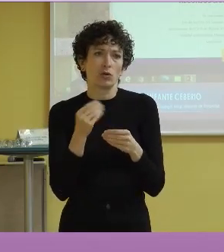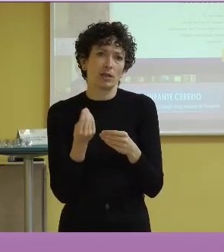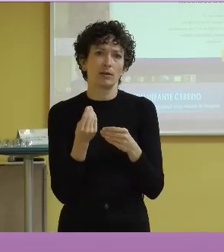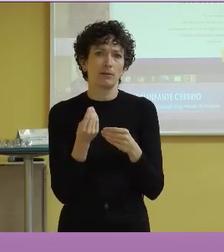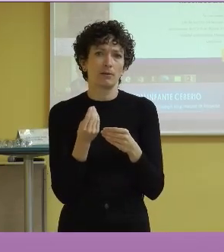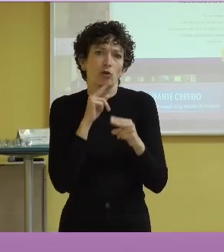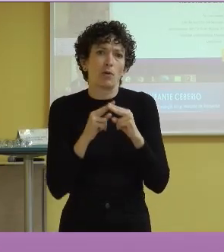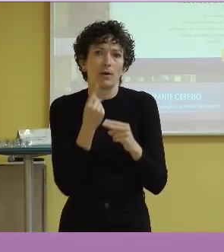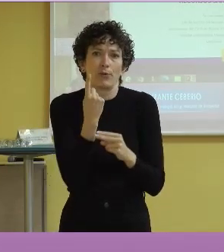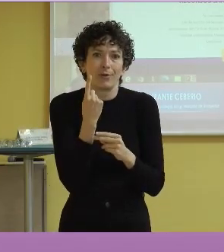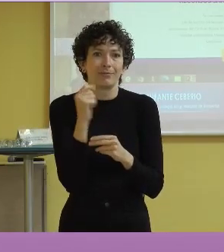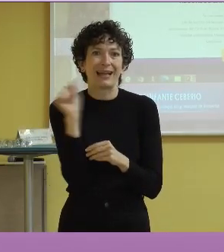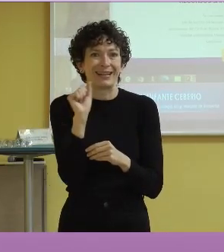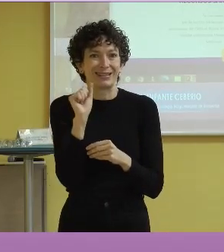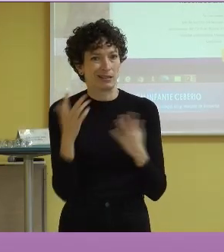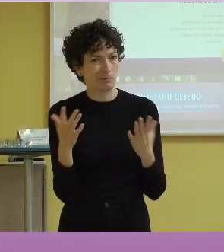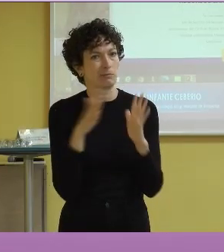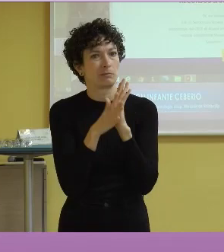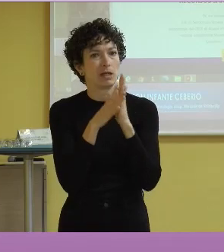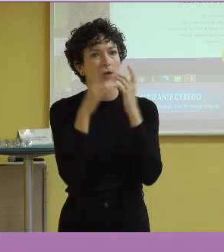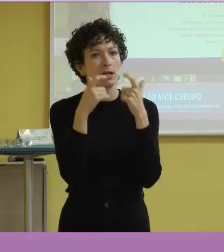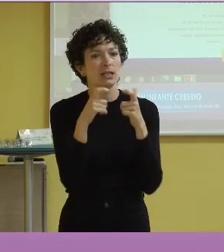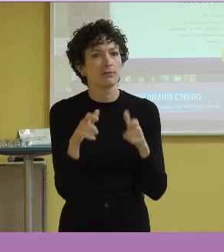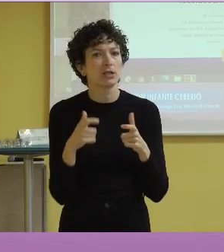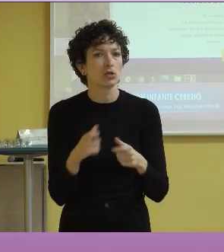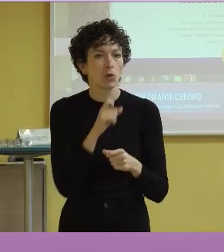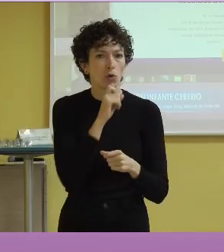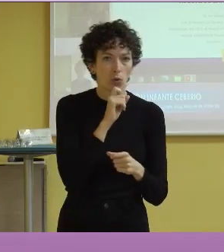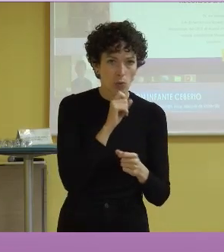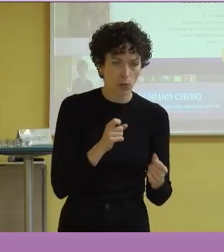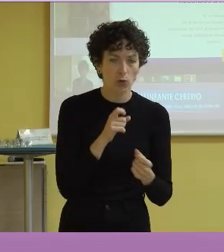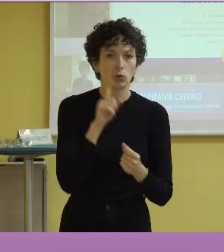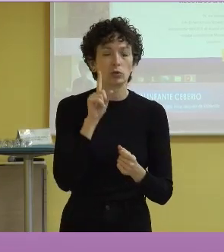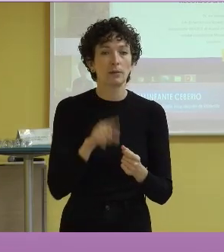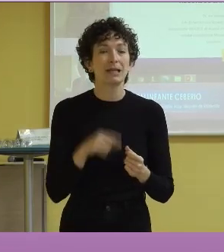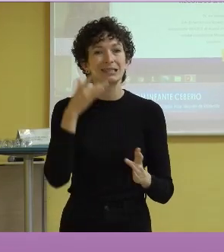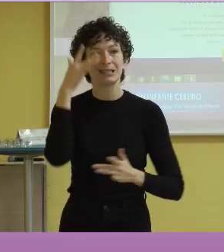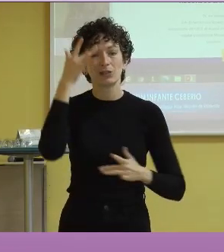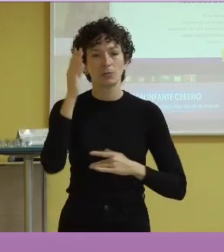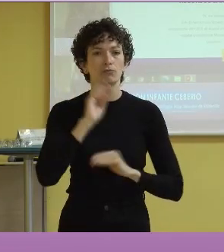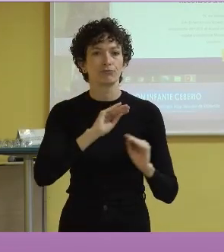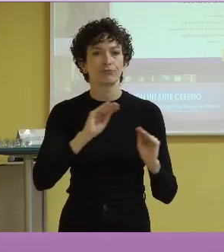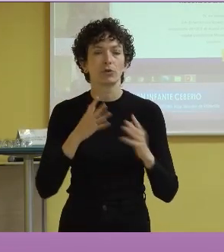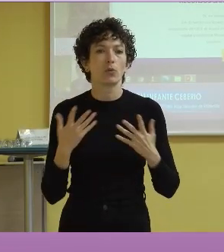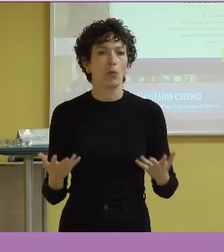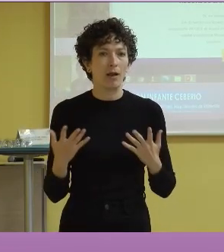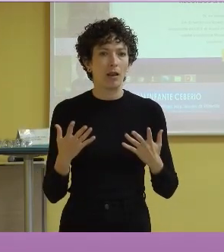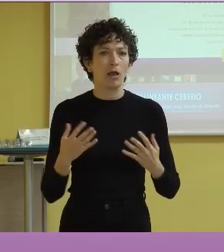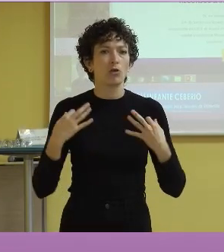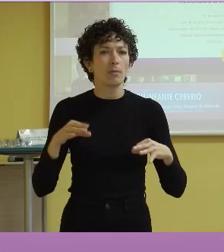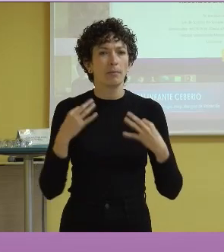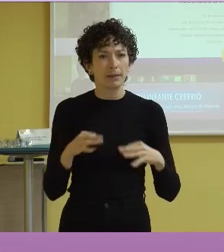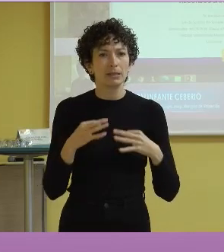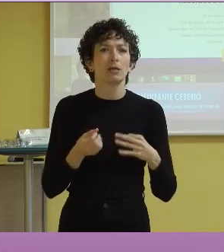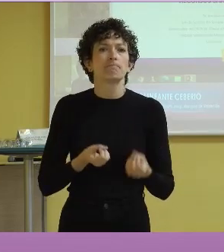llamamos ataxias. Hablaremos un poquito de cómo las clasificamos, también de cuál es su sintomatología, ¿no?, cuáles son las manifestaciones